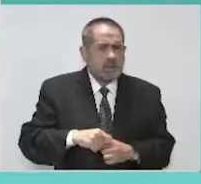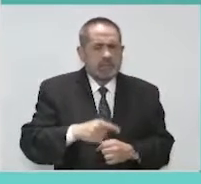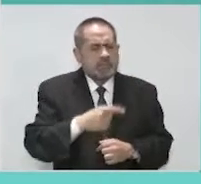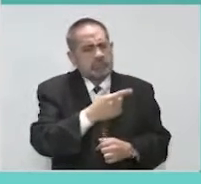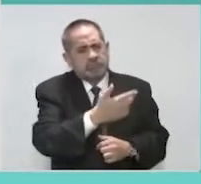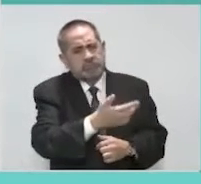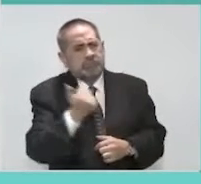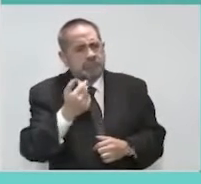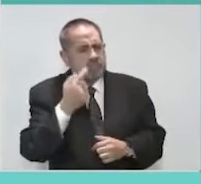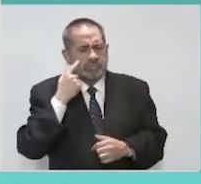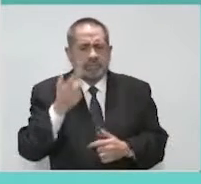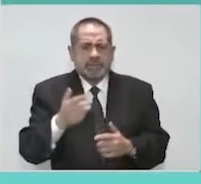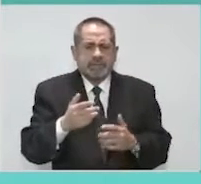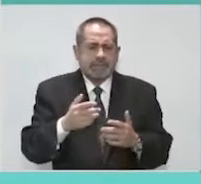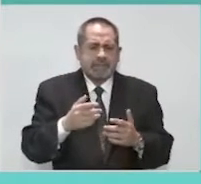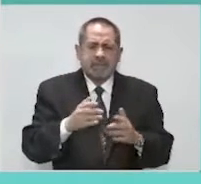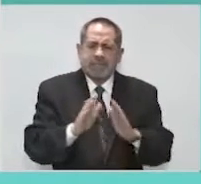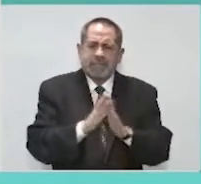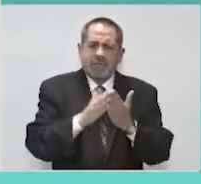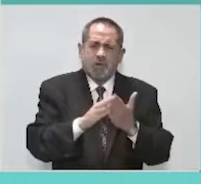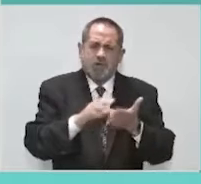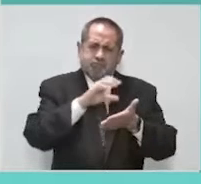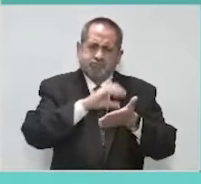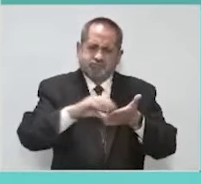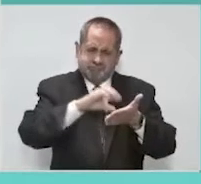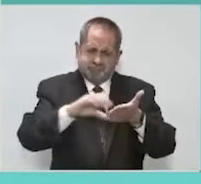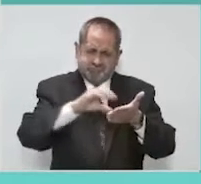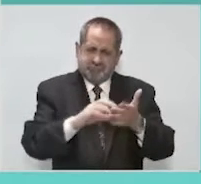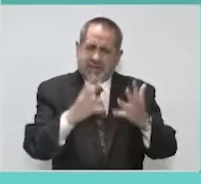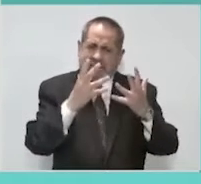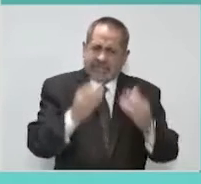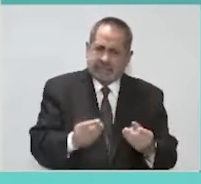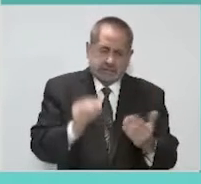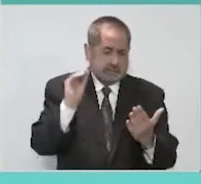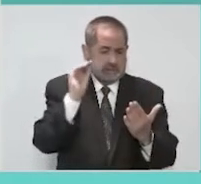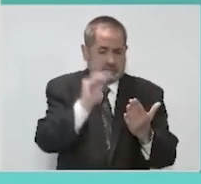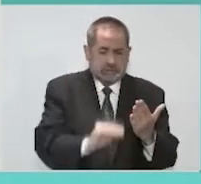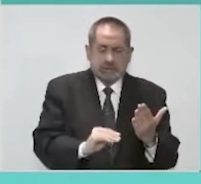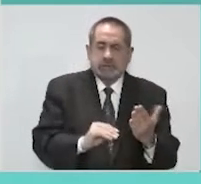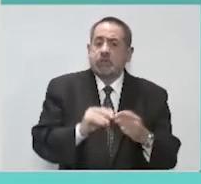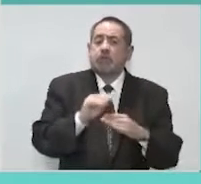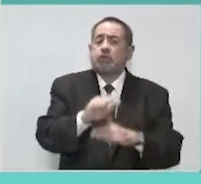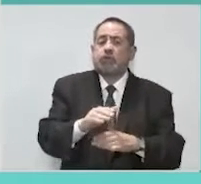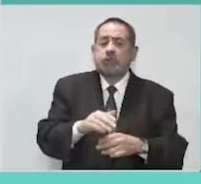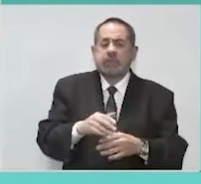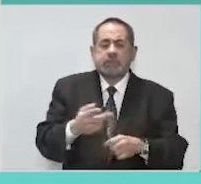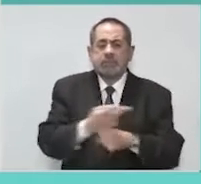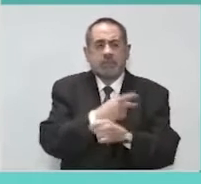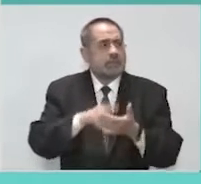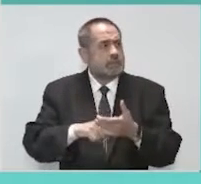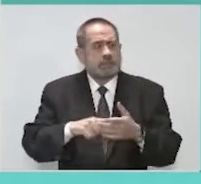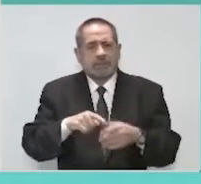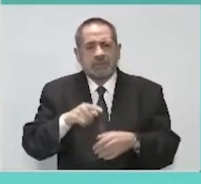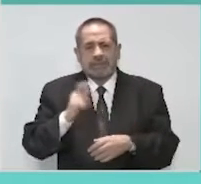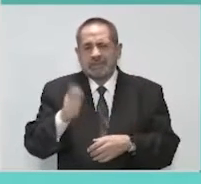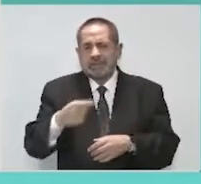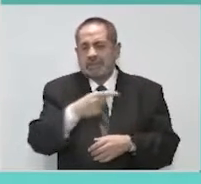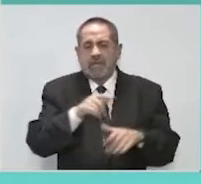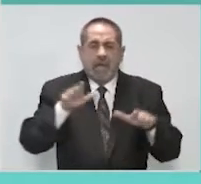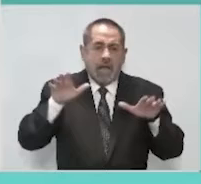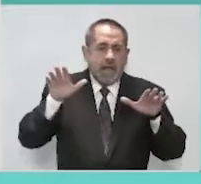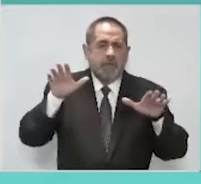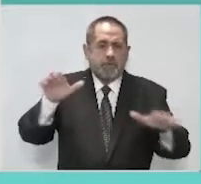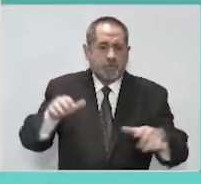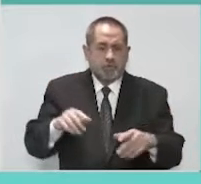asuntos relacionados con información sobre las aeronaves no